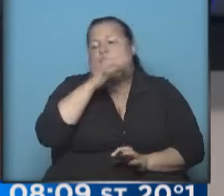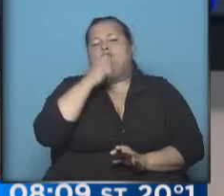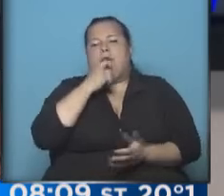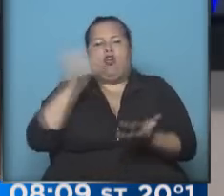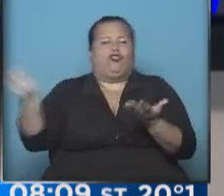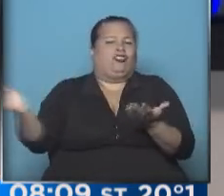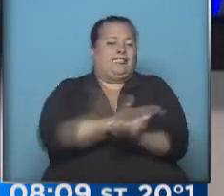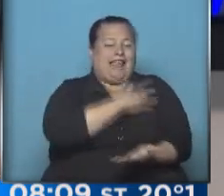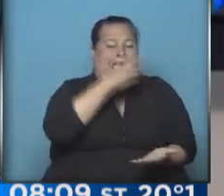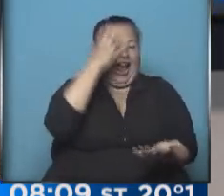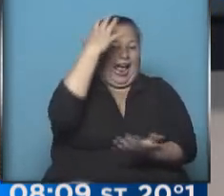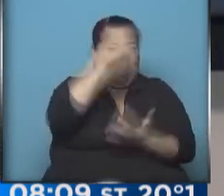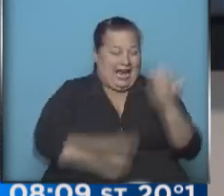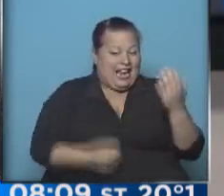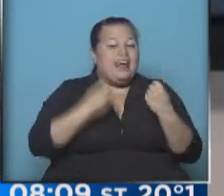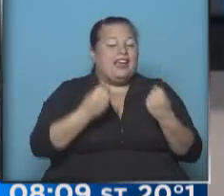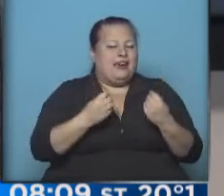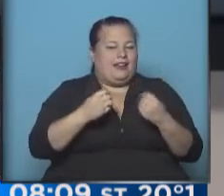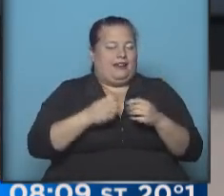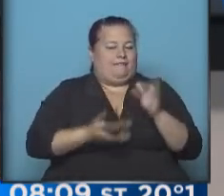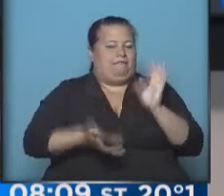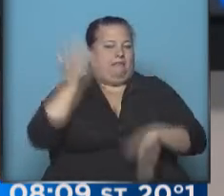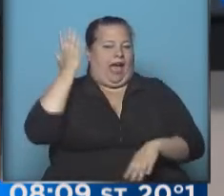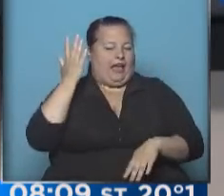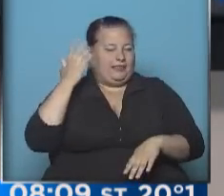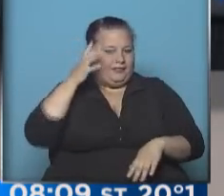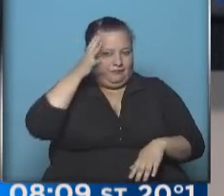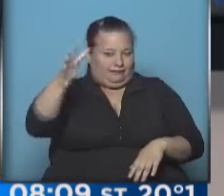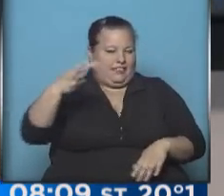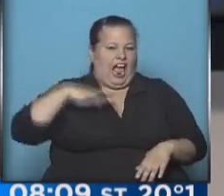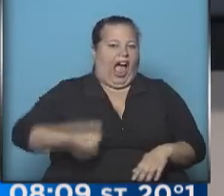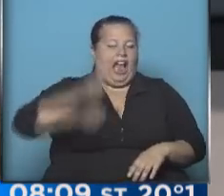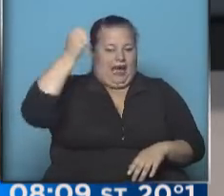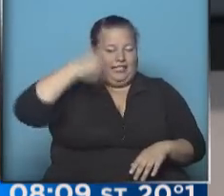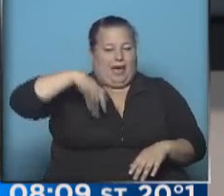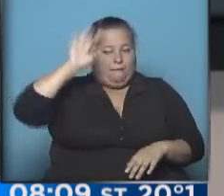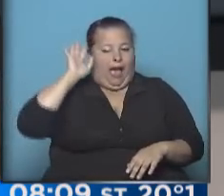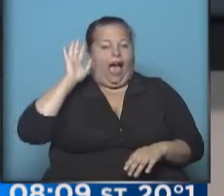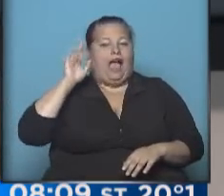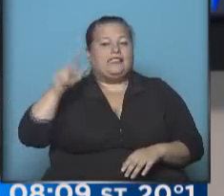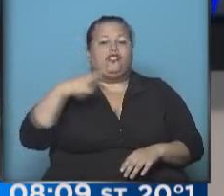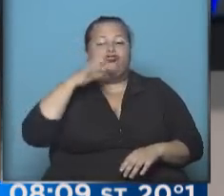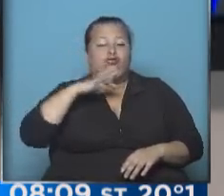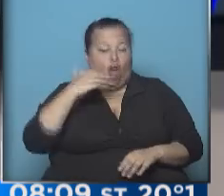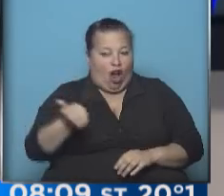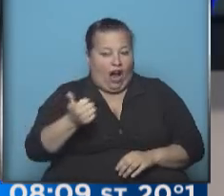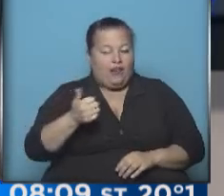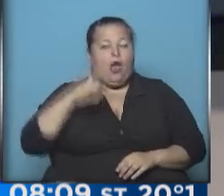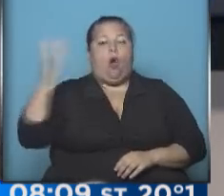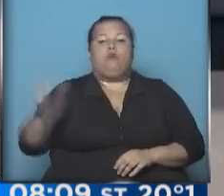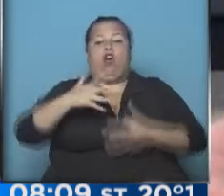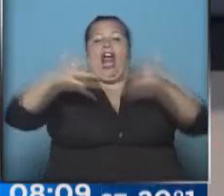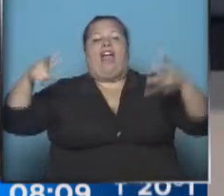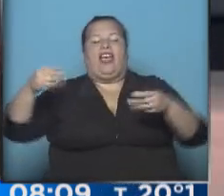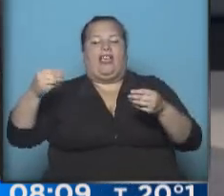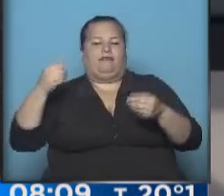eliminas totalmente las retenciones lo que va a pasar es que aumentas tanto la rentabilidad del de la soja que el gran productor lo que